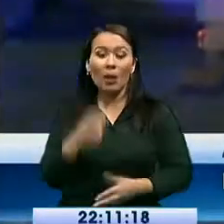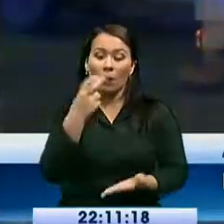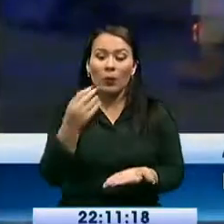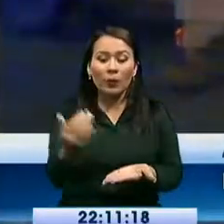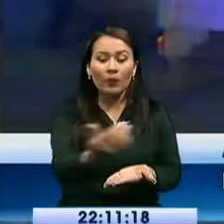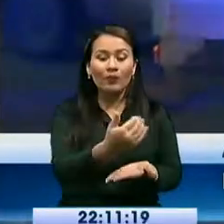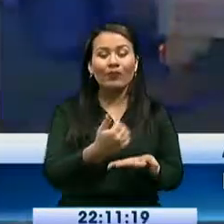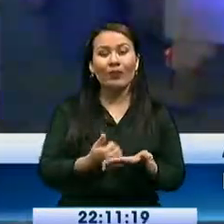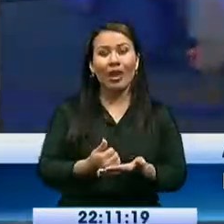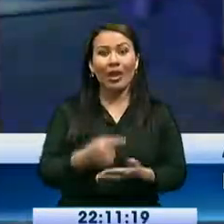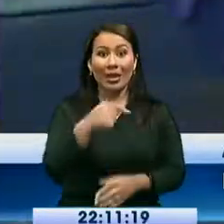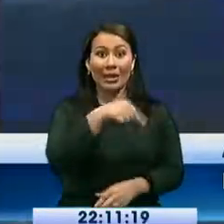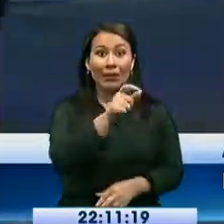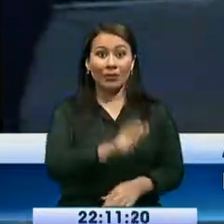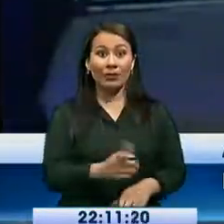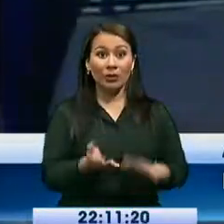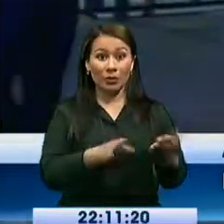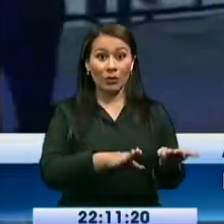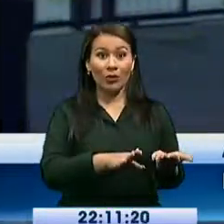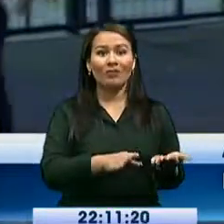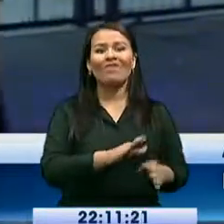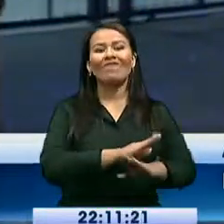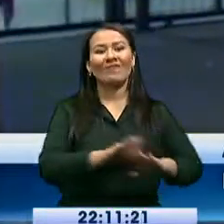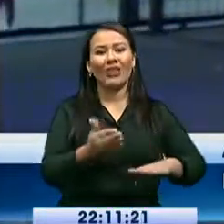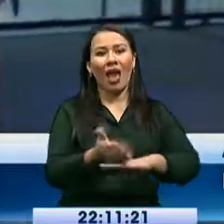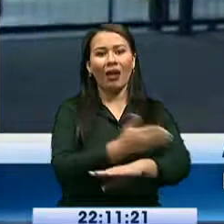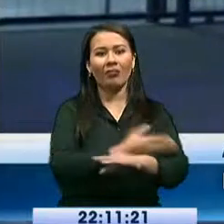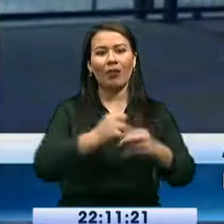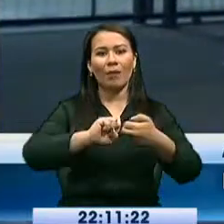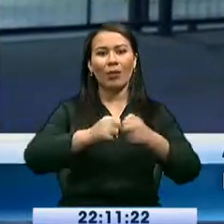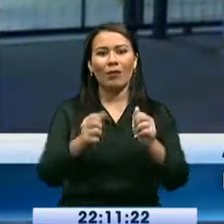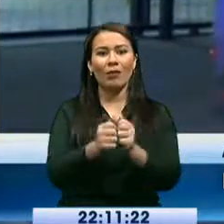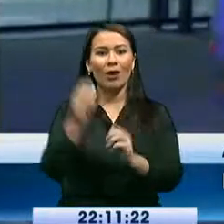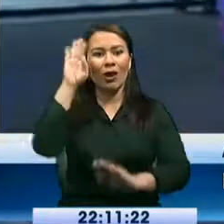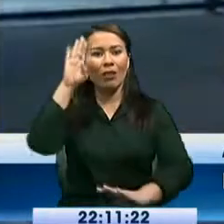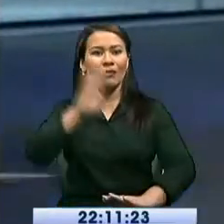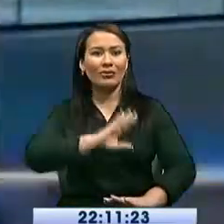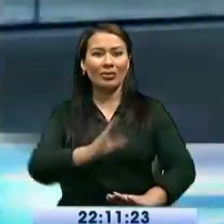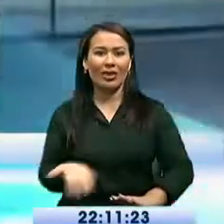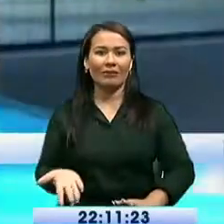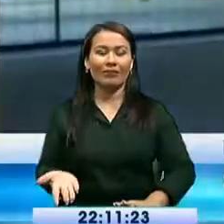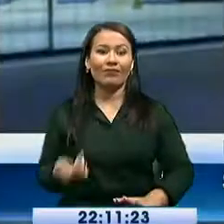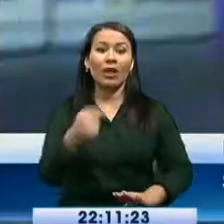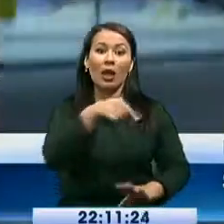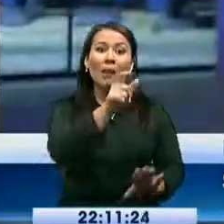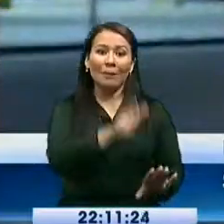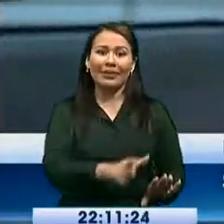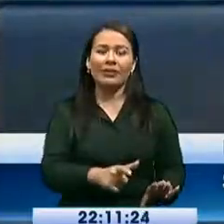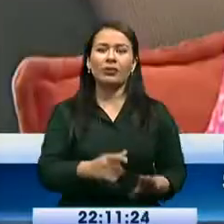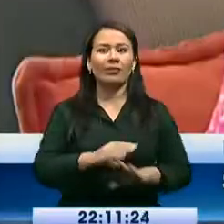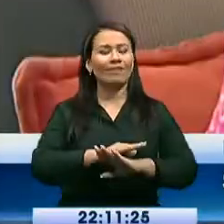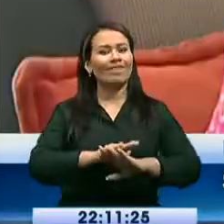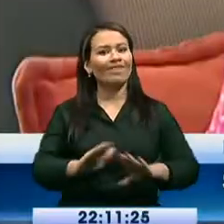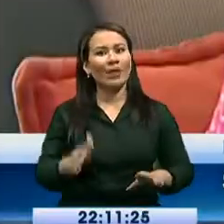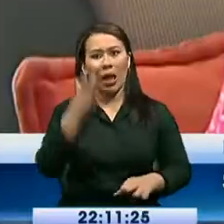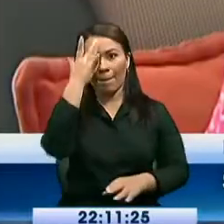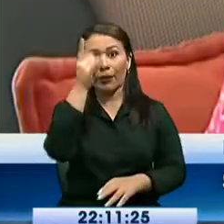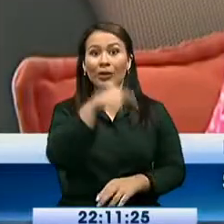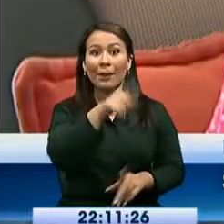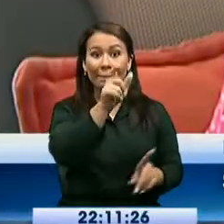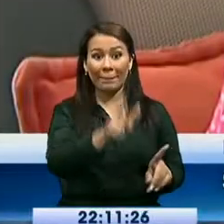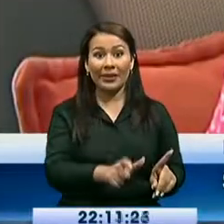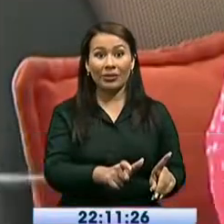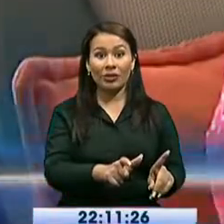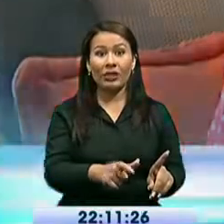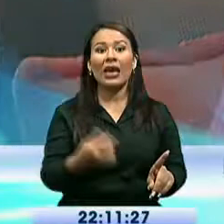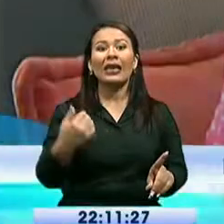ya constaba en los registros policiales. Sí, es una persona que tenía antecedentes y justamente en mi despacho